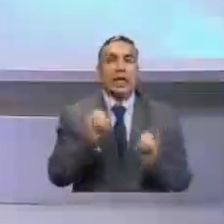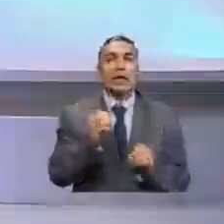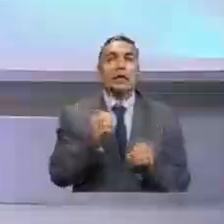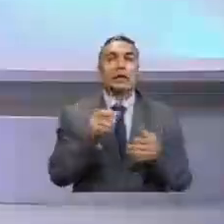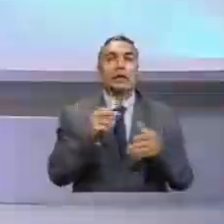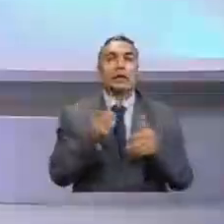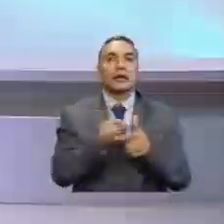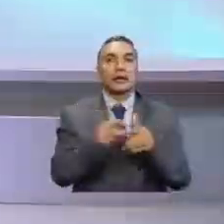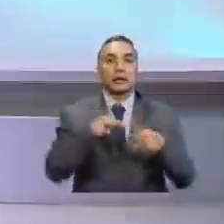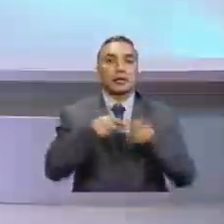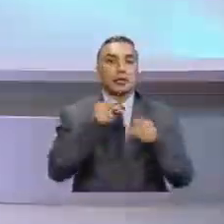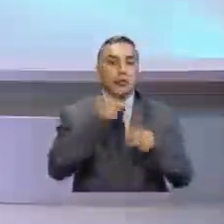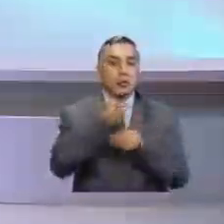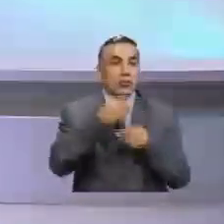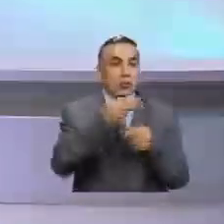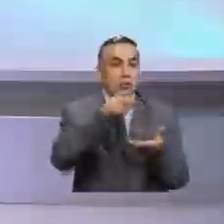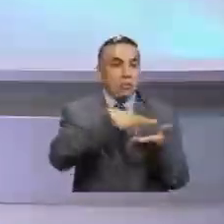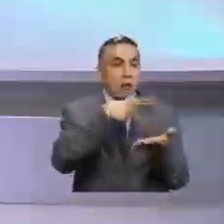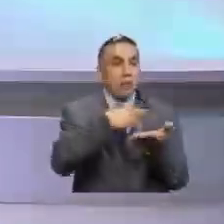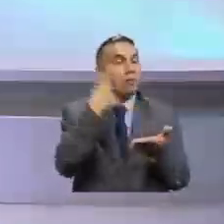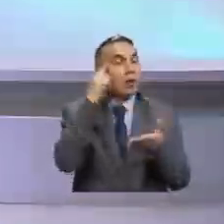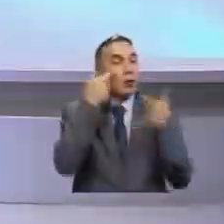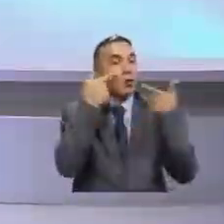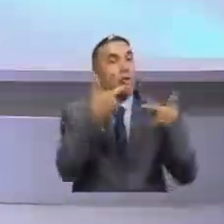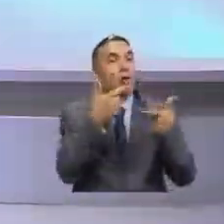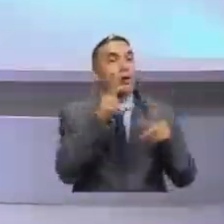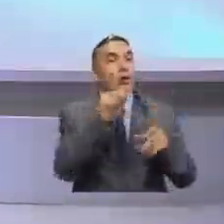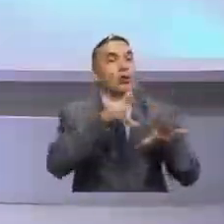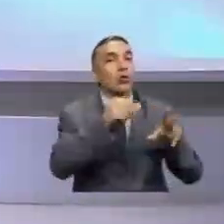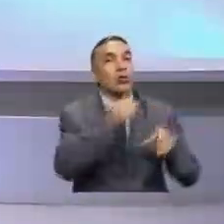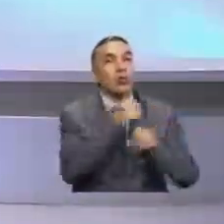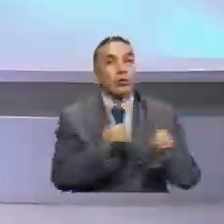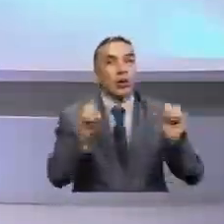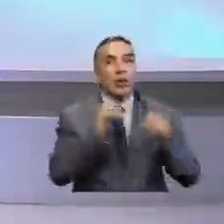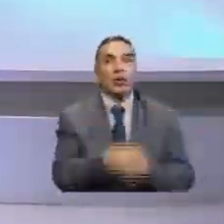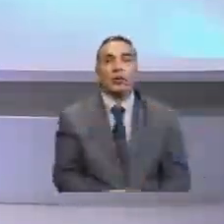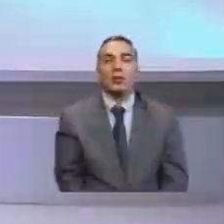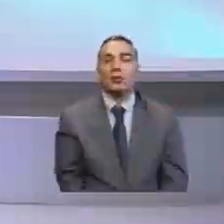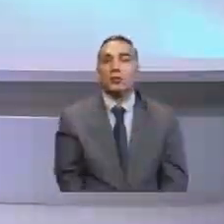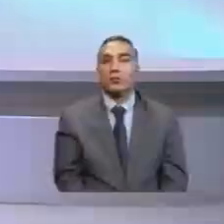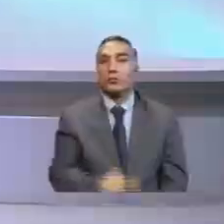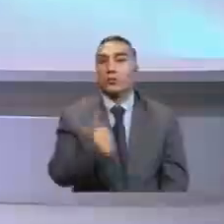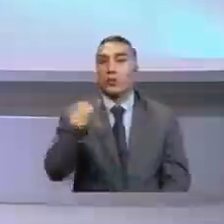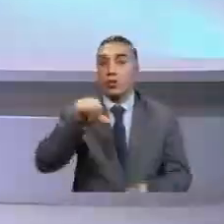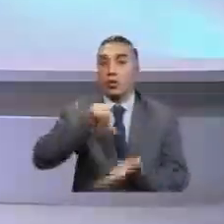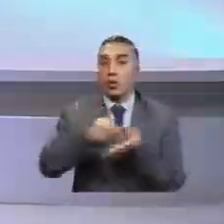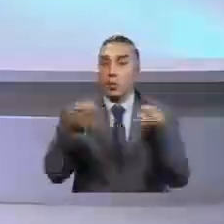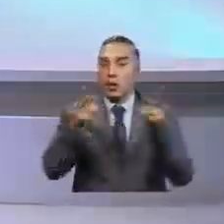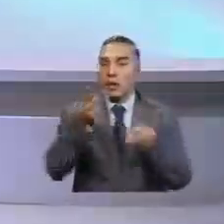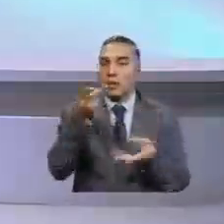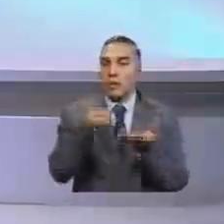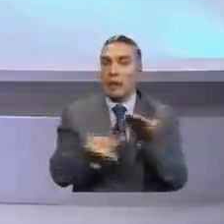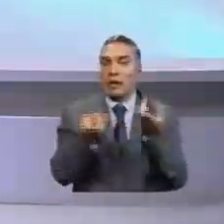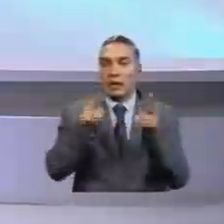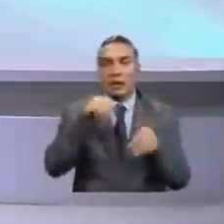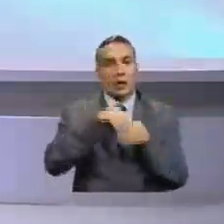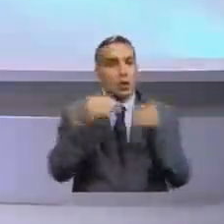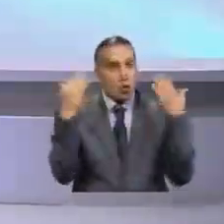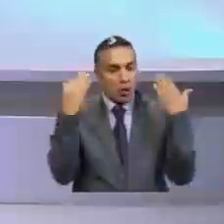se han dedicado a extorsionar en muchos sectores de Guayaquil, especialmente, aunque se conoce que en otras ciudades también está pasando